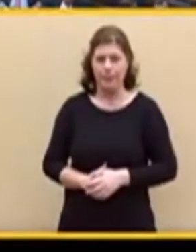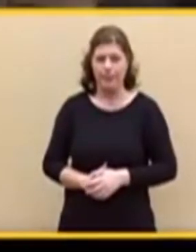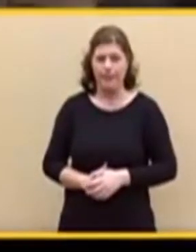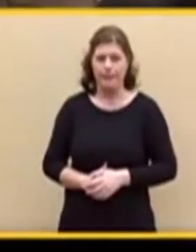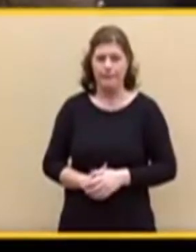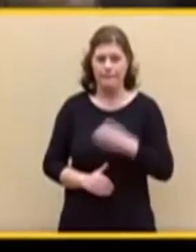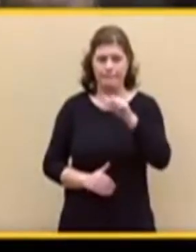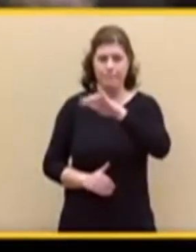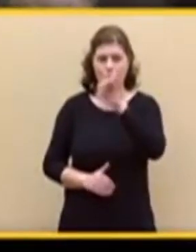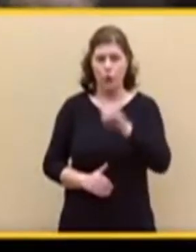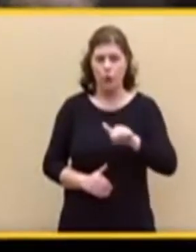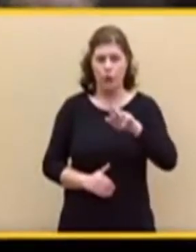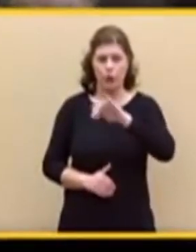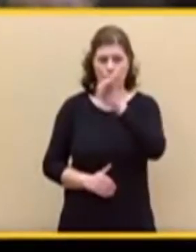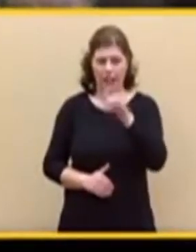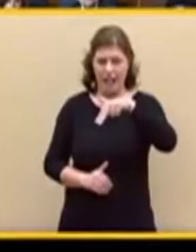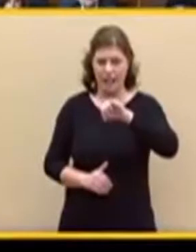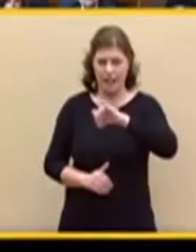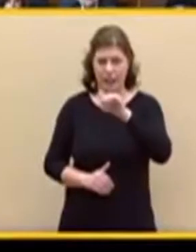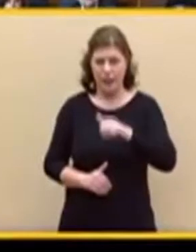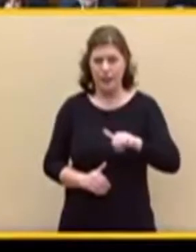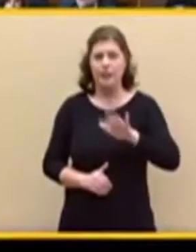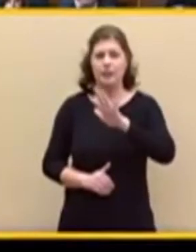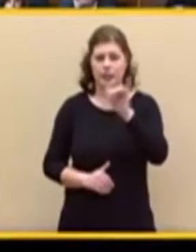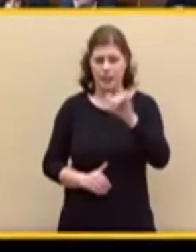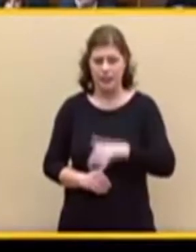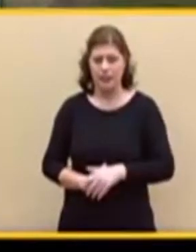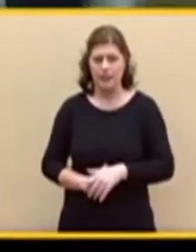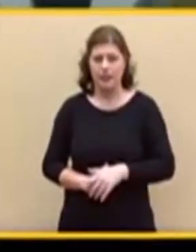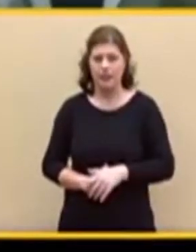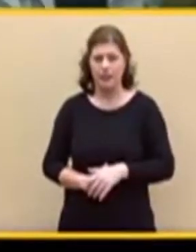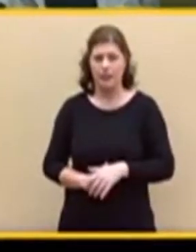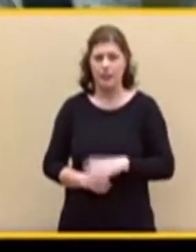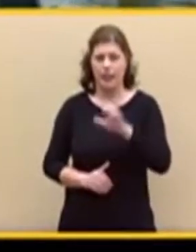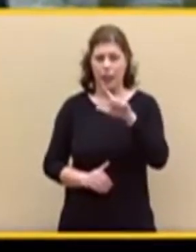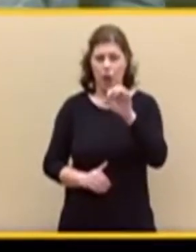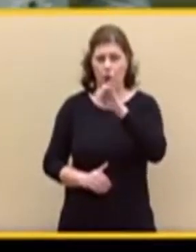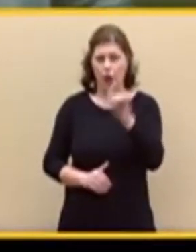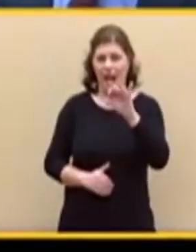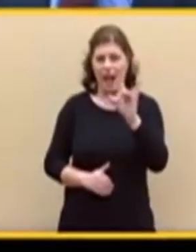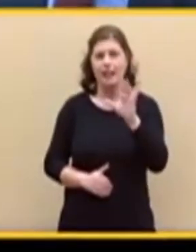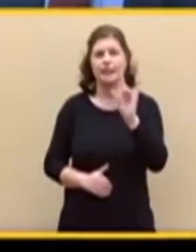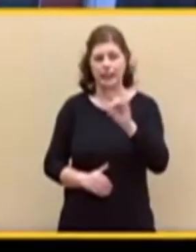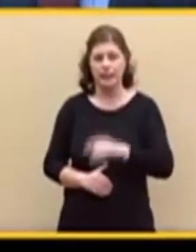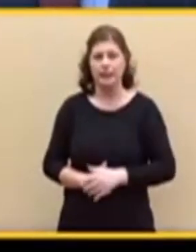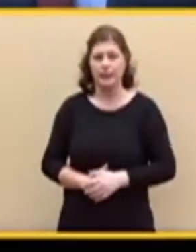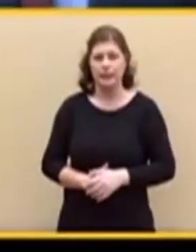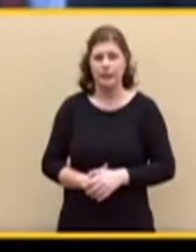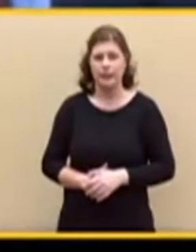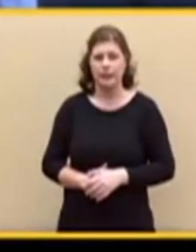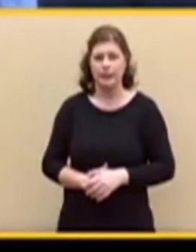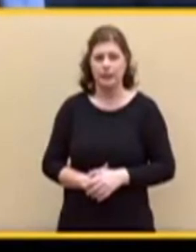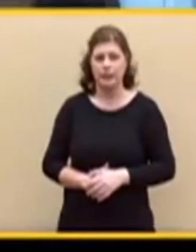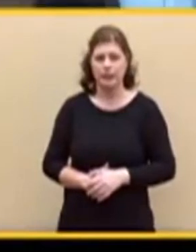Rodríguez. No. No. O'Donnell Orza González. No. No. María del Rocío de